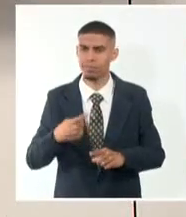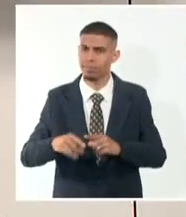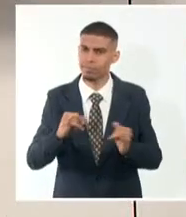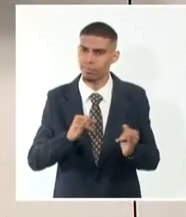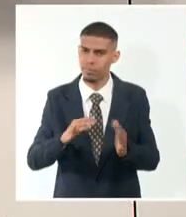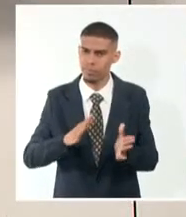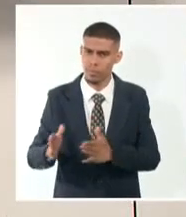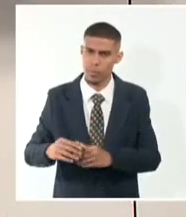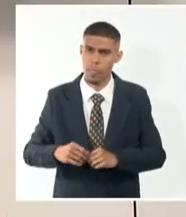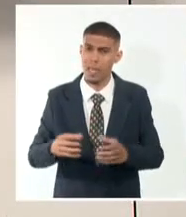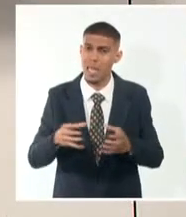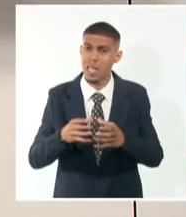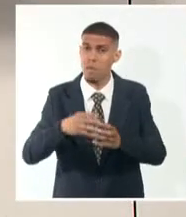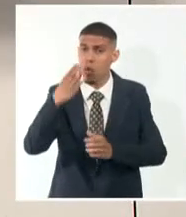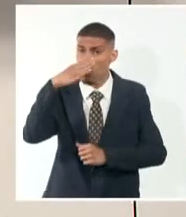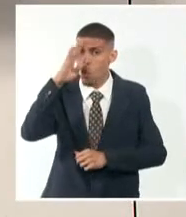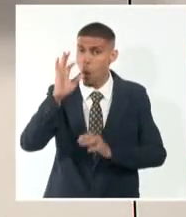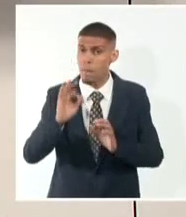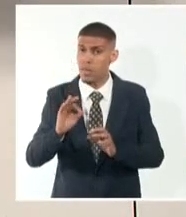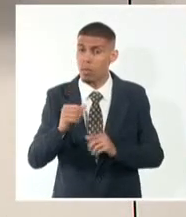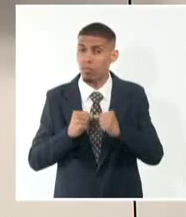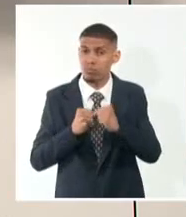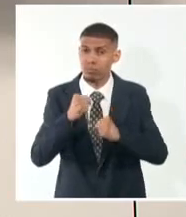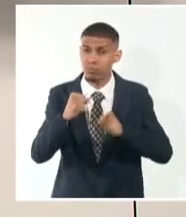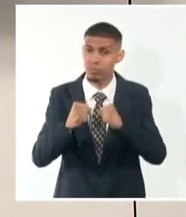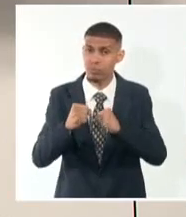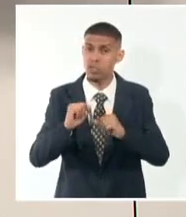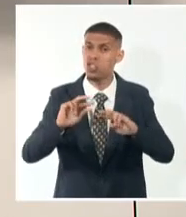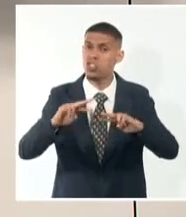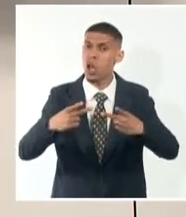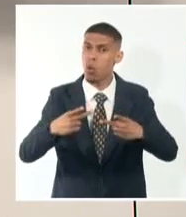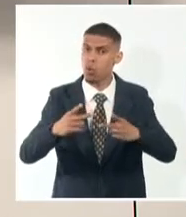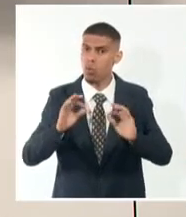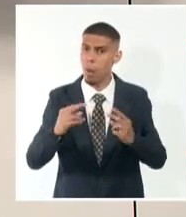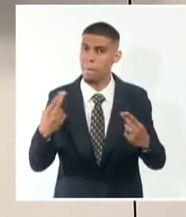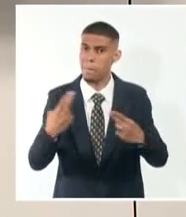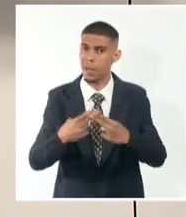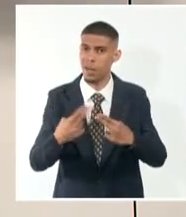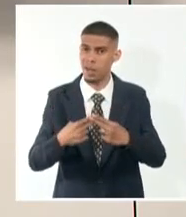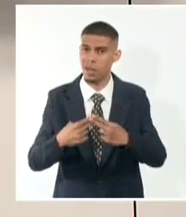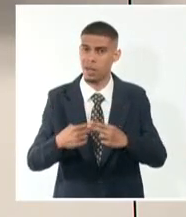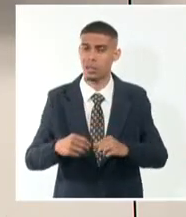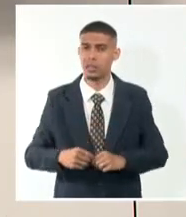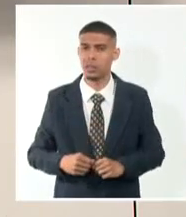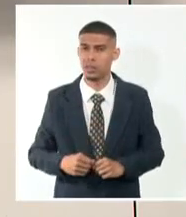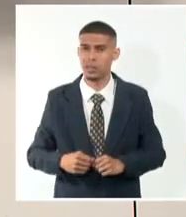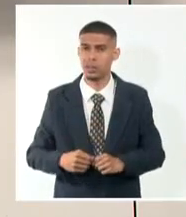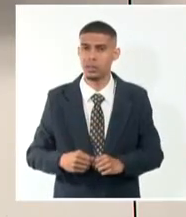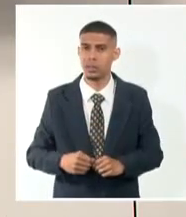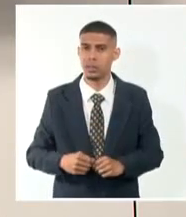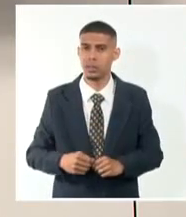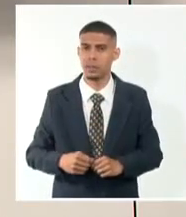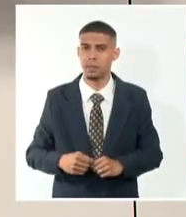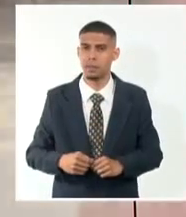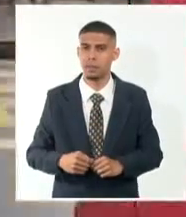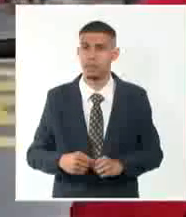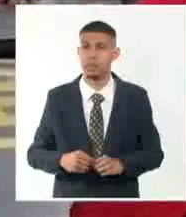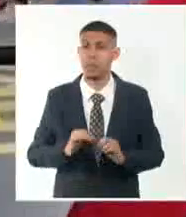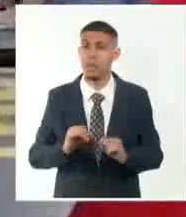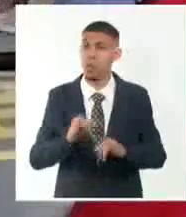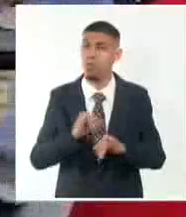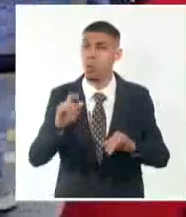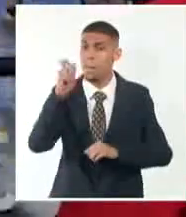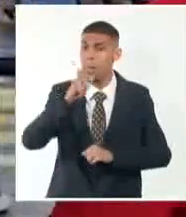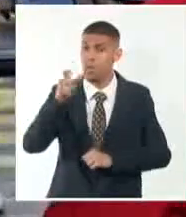equipo Cuba que disputará el Campeonato Mundial de Boxeo realizó un segundo sparring contra Uzbekistán en Tashkent, sede del evento. Según nos informa el